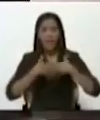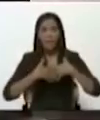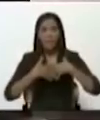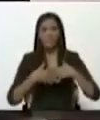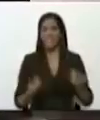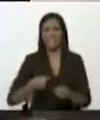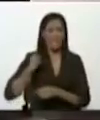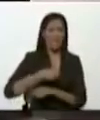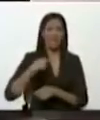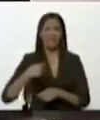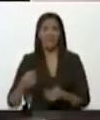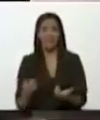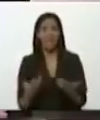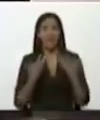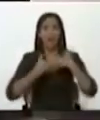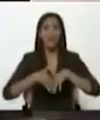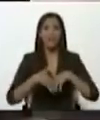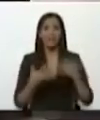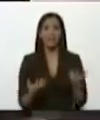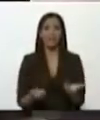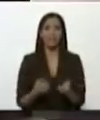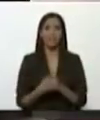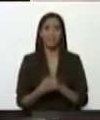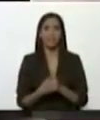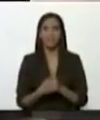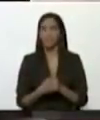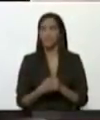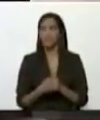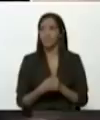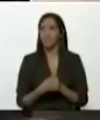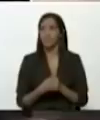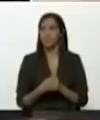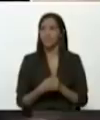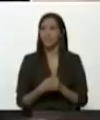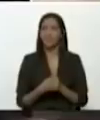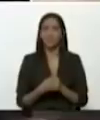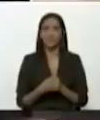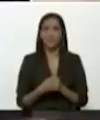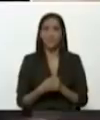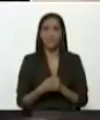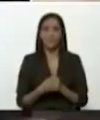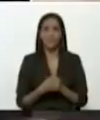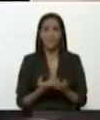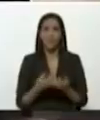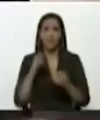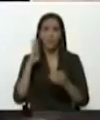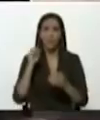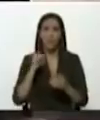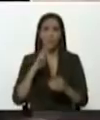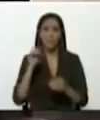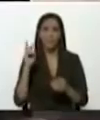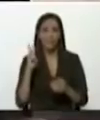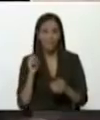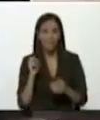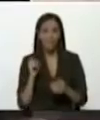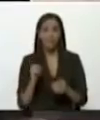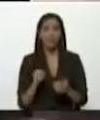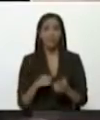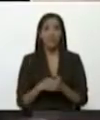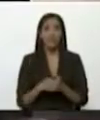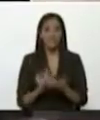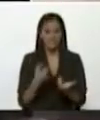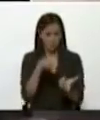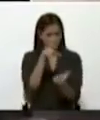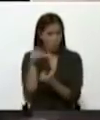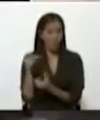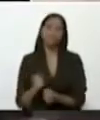gana. A los empresarios que están ligados de él. La venta de bonos es una cosa legal. Y los bonos 2020. Ahora bien, que estén cobrando.